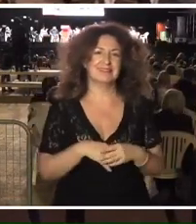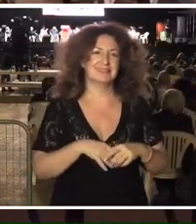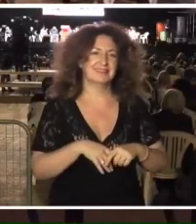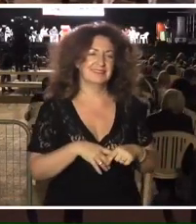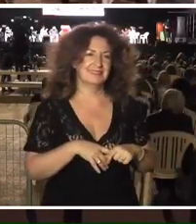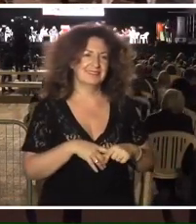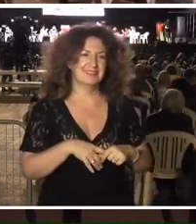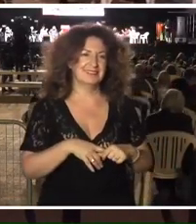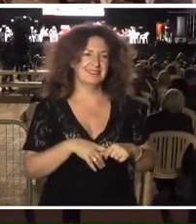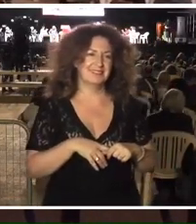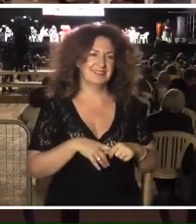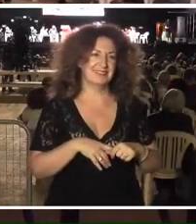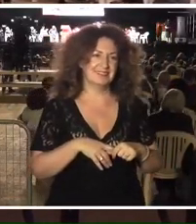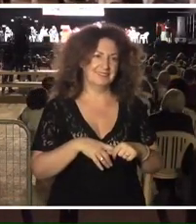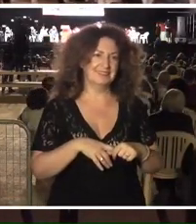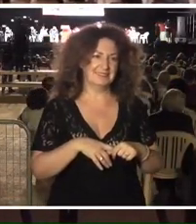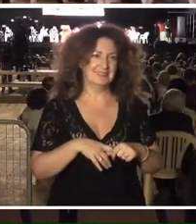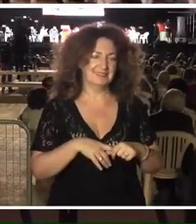Gracias.